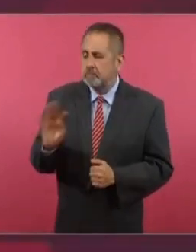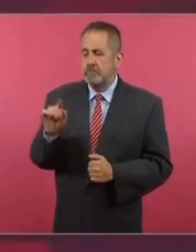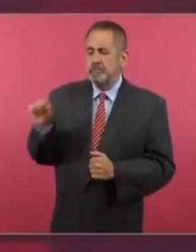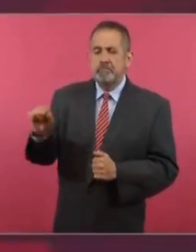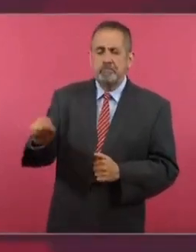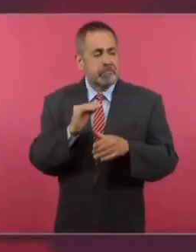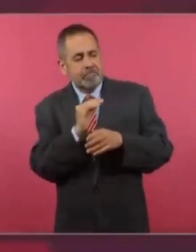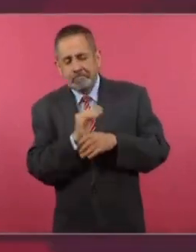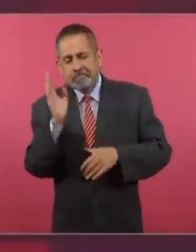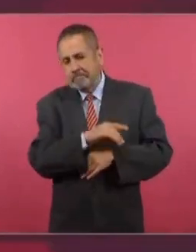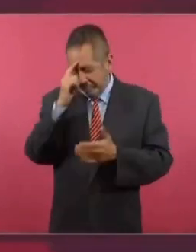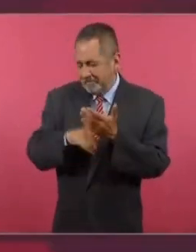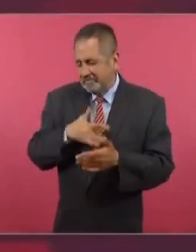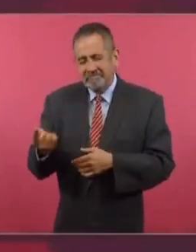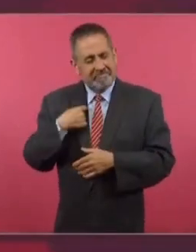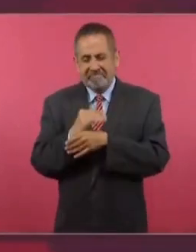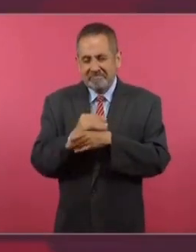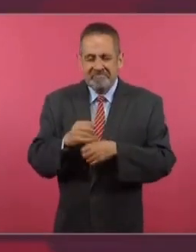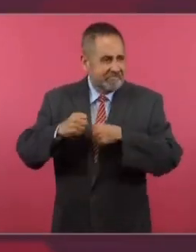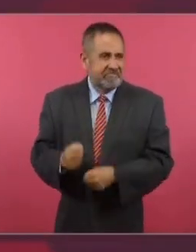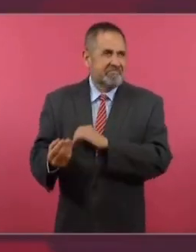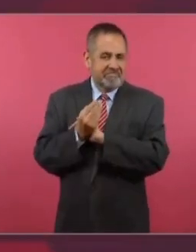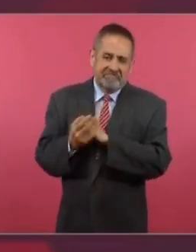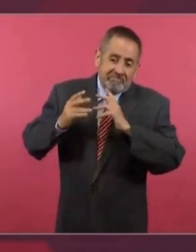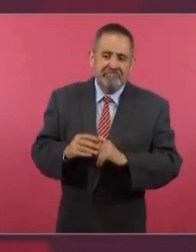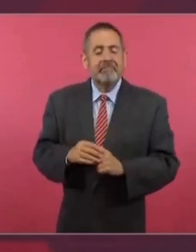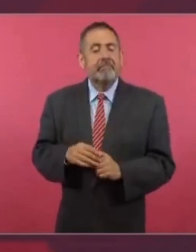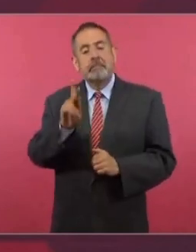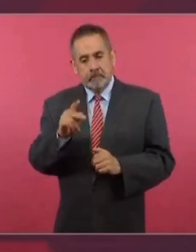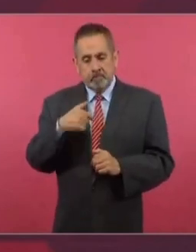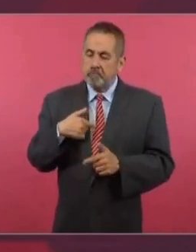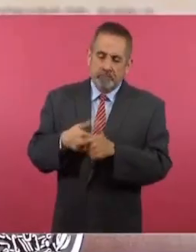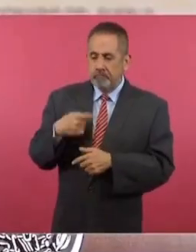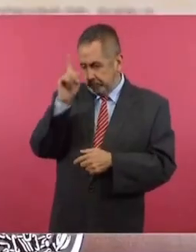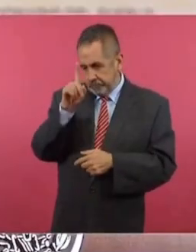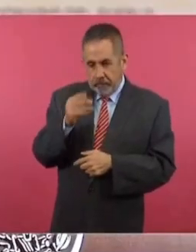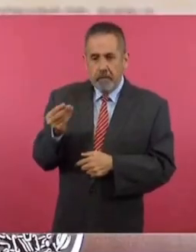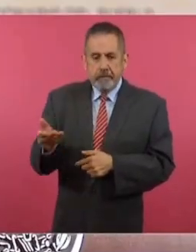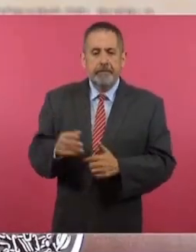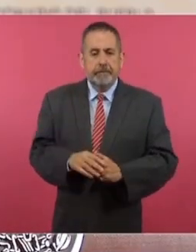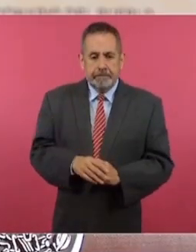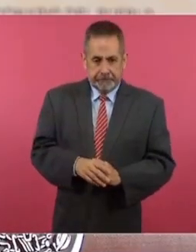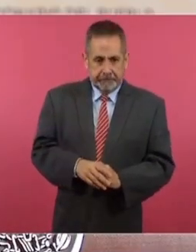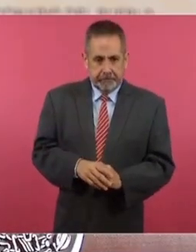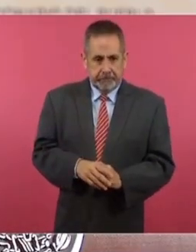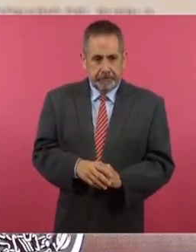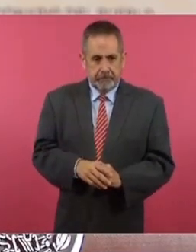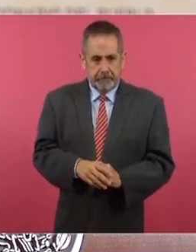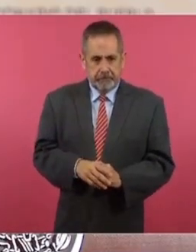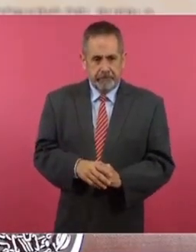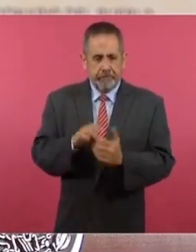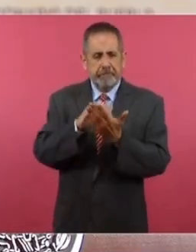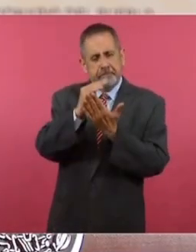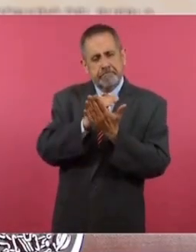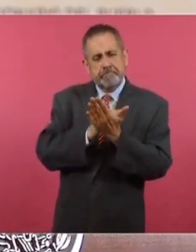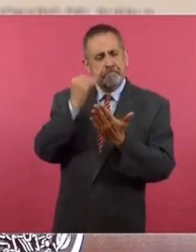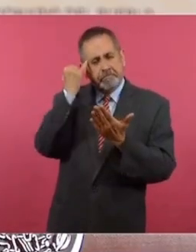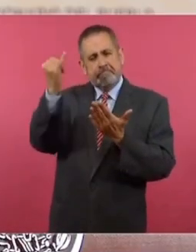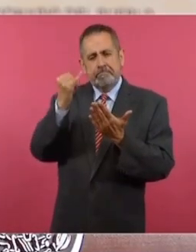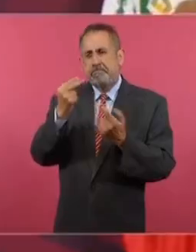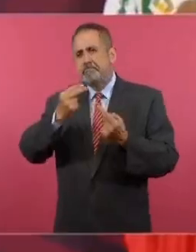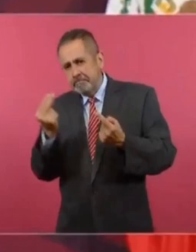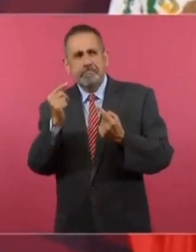mejor nos van a hacer caso lo más seguro Este pero sí voy a esbozo de lo que